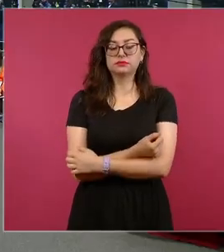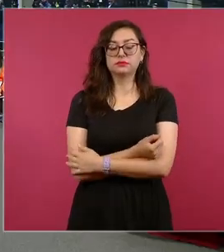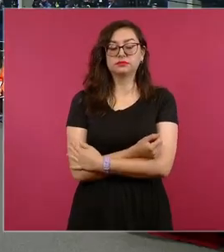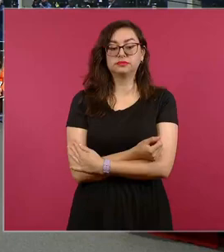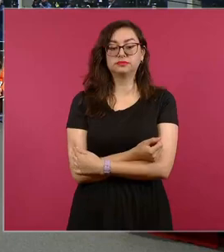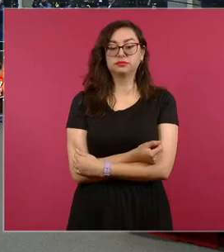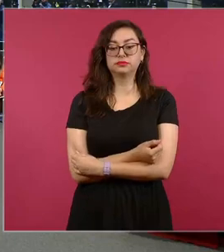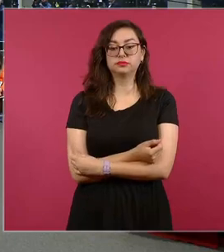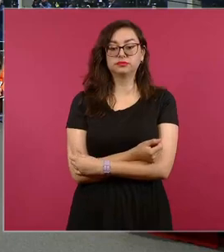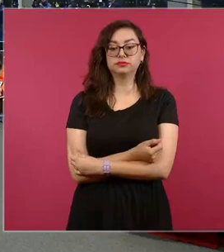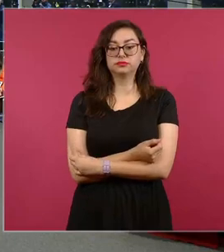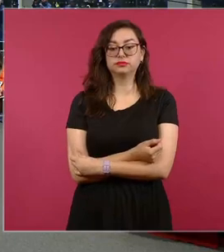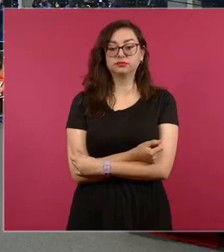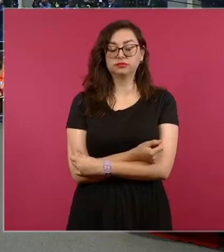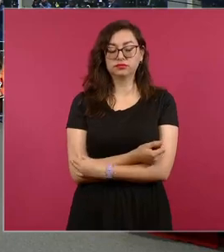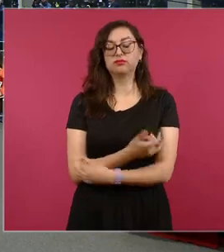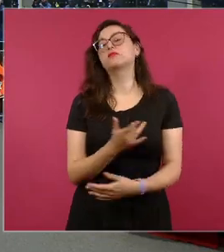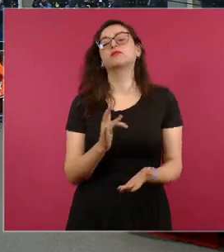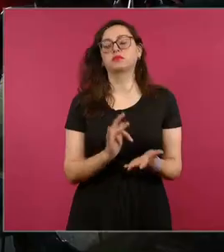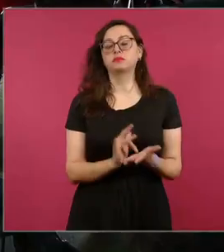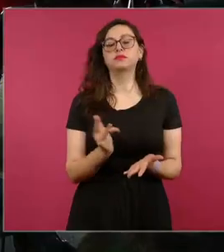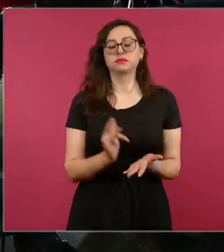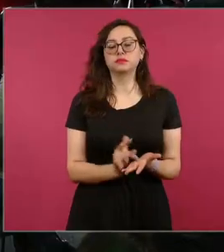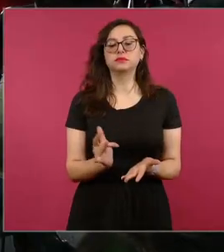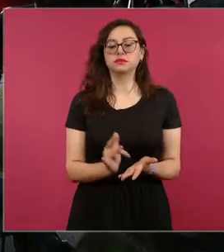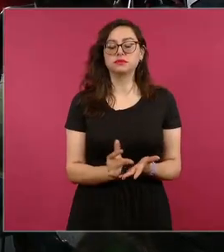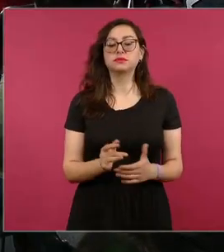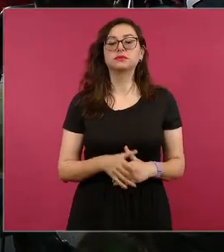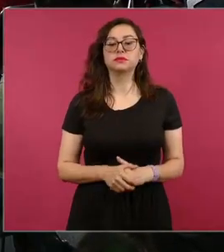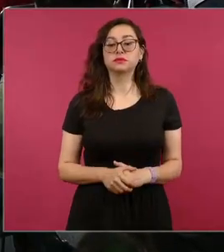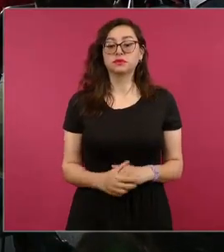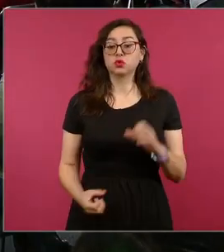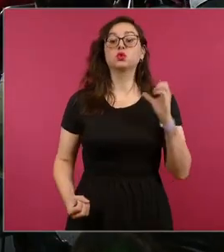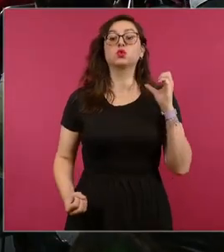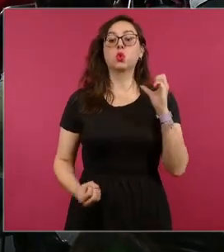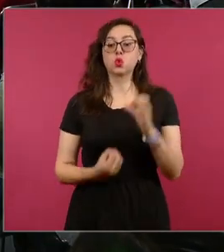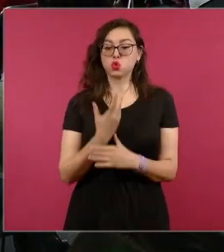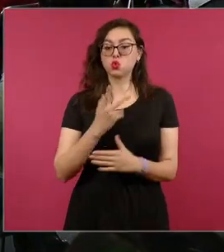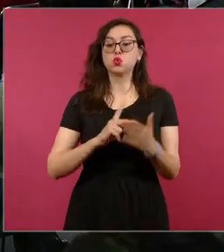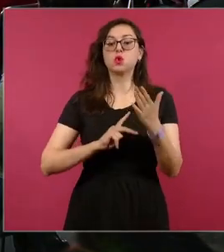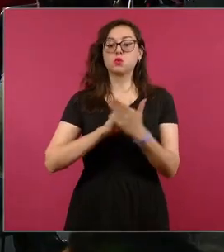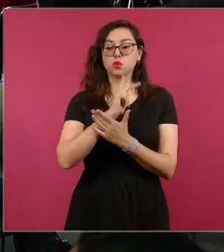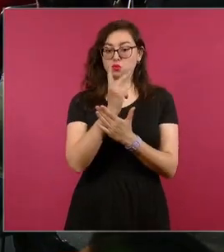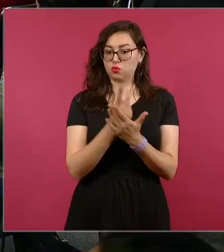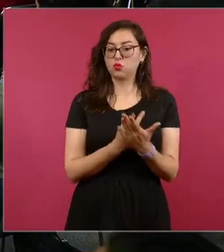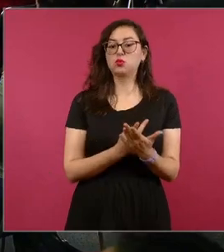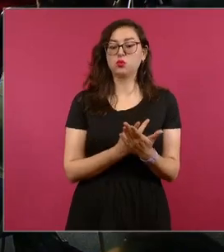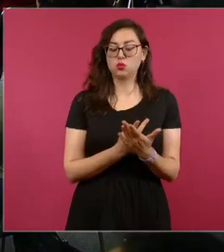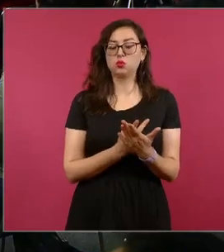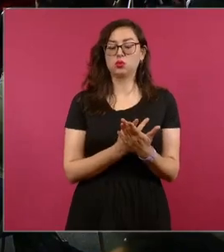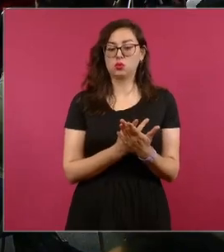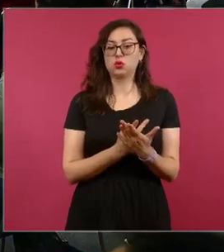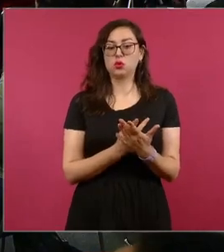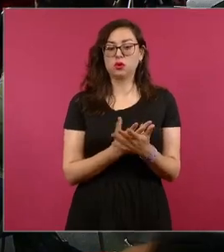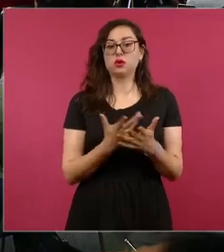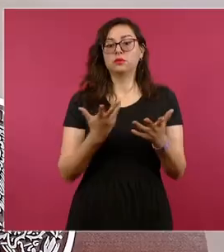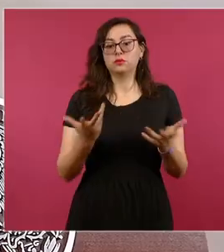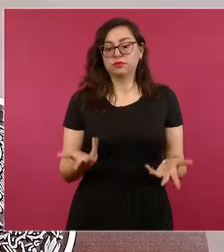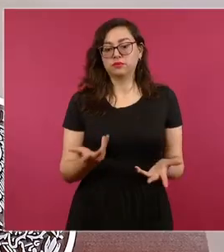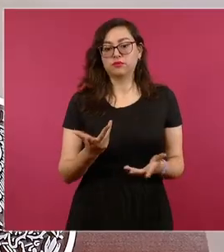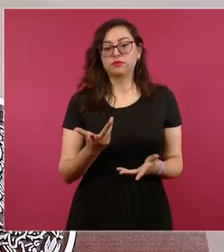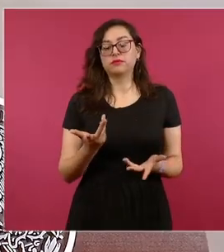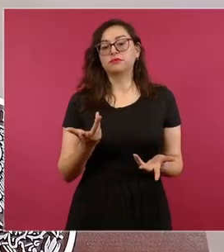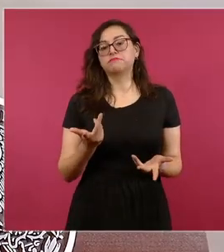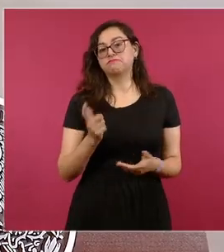Sí, muchas gracias. Efectivamente, como un nuevo programa que en lugar de centralizar los recursos